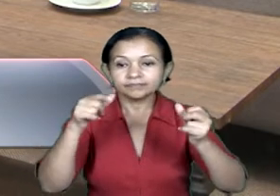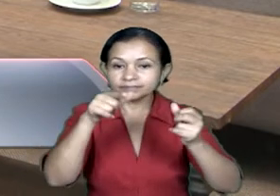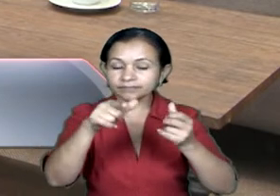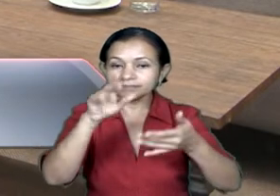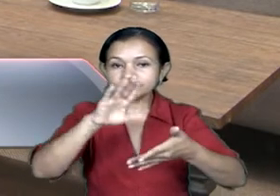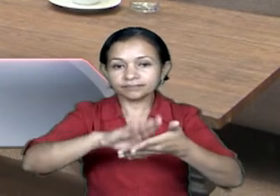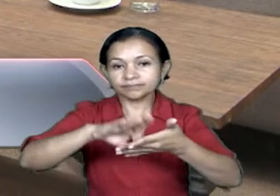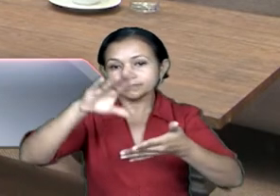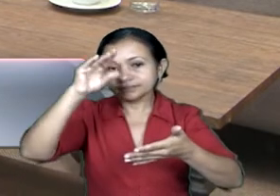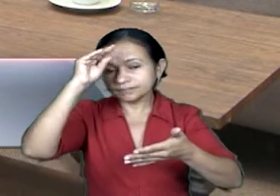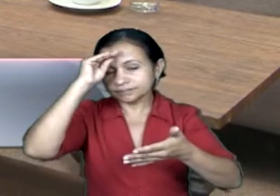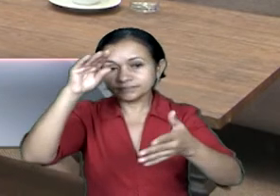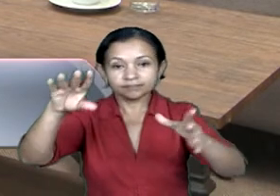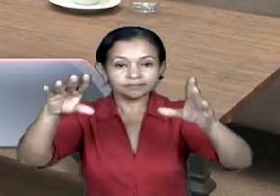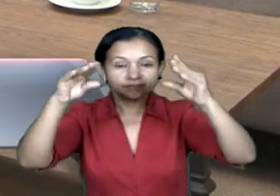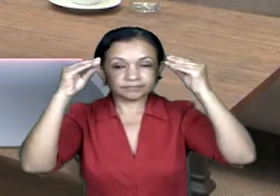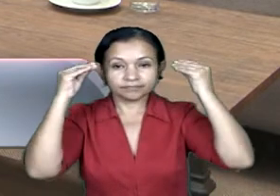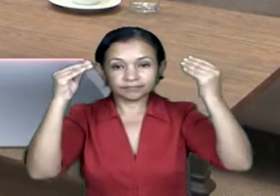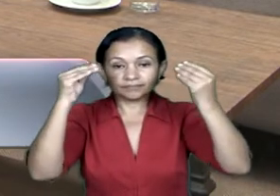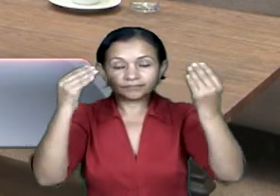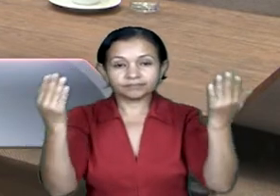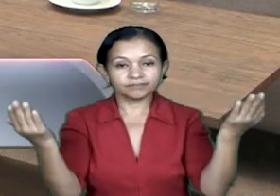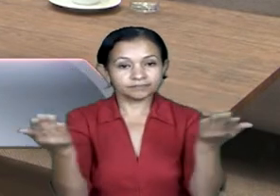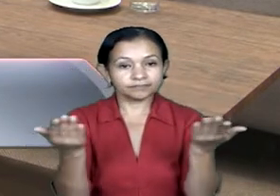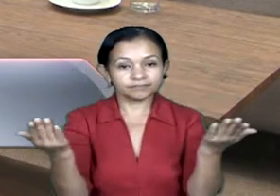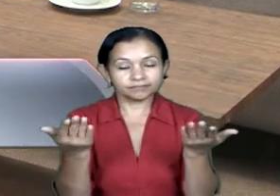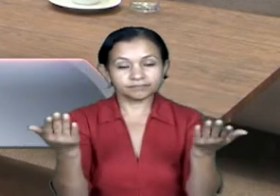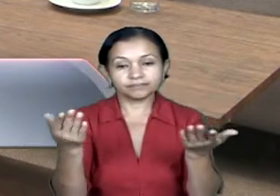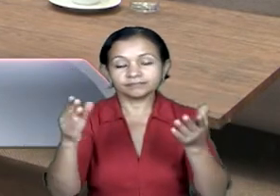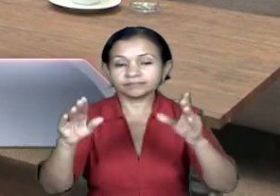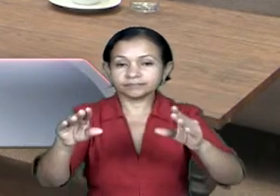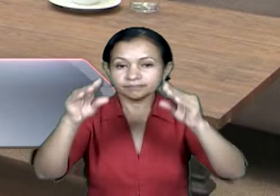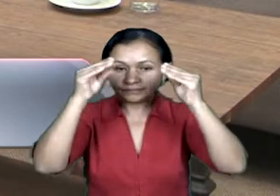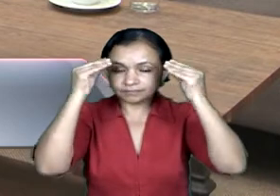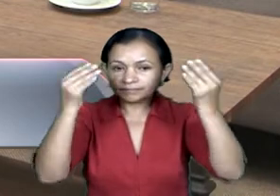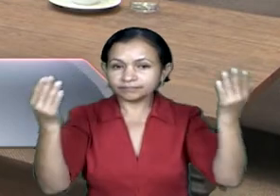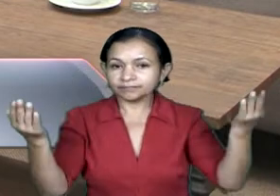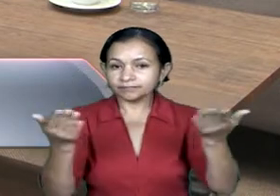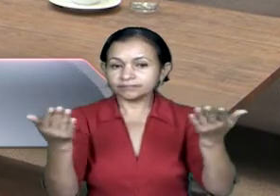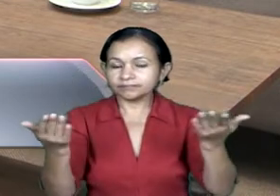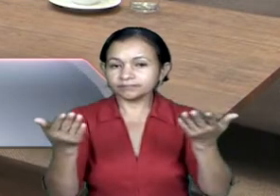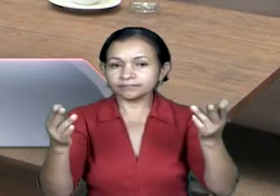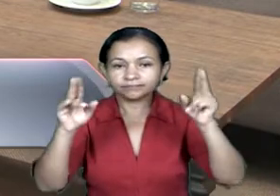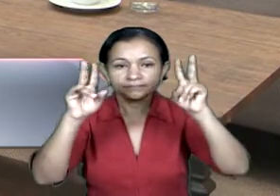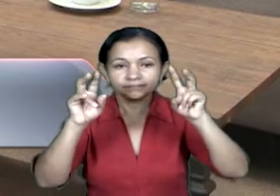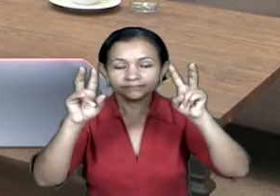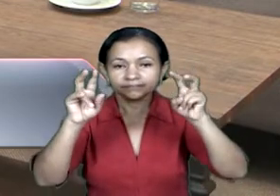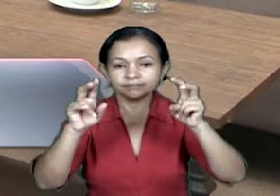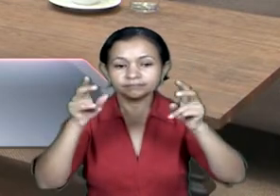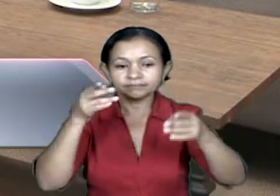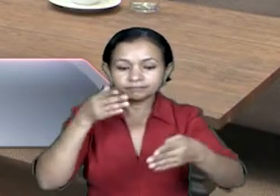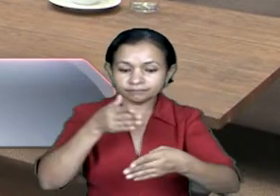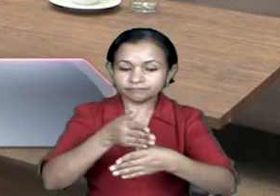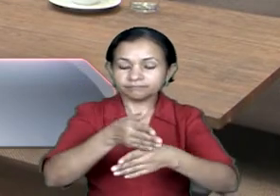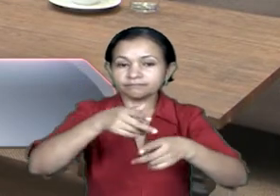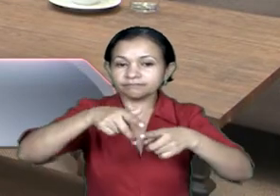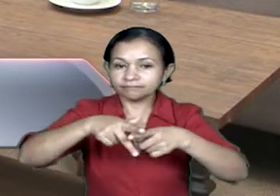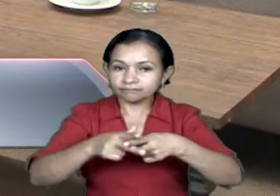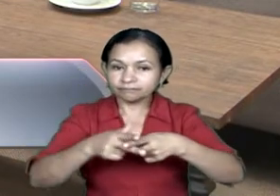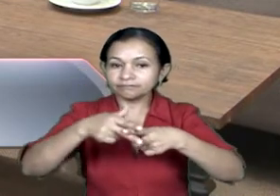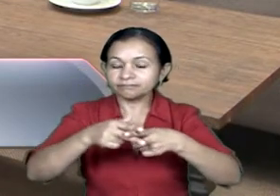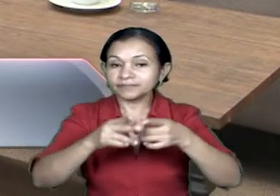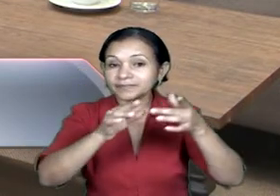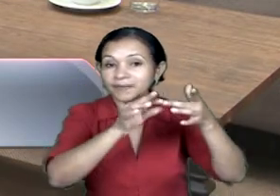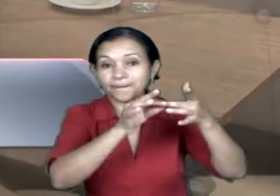recibir cursos de capacitación en carpintería